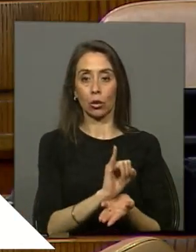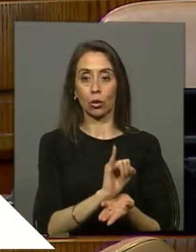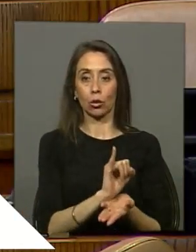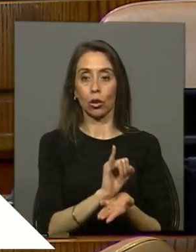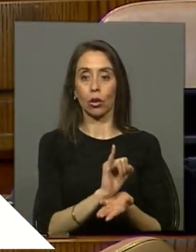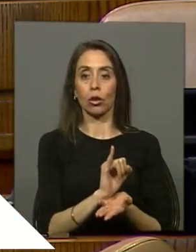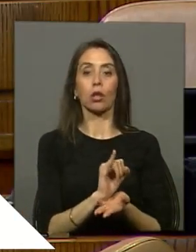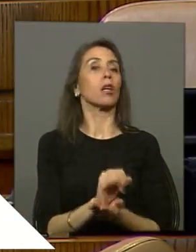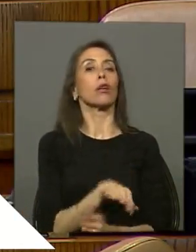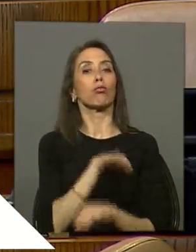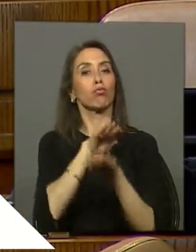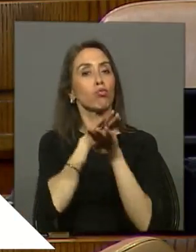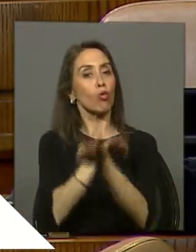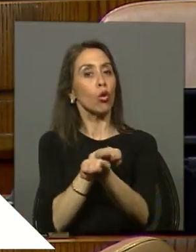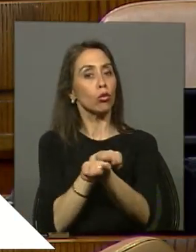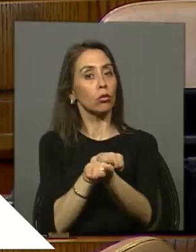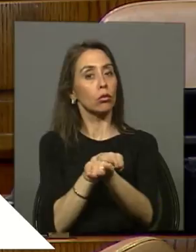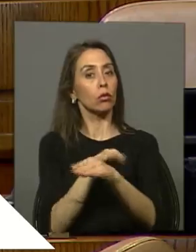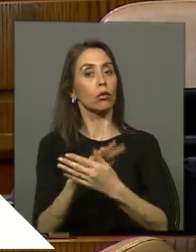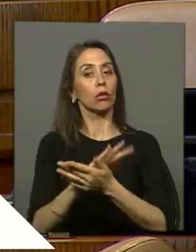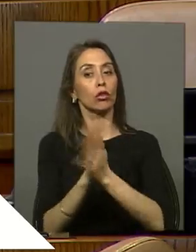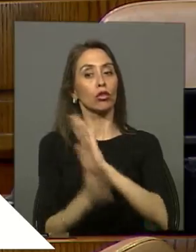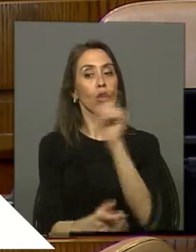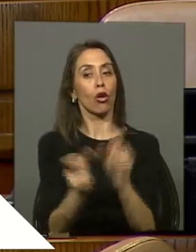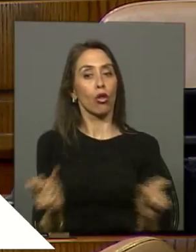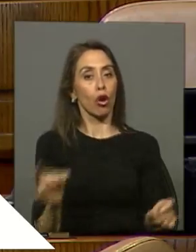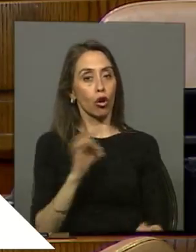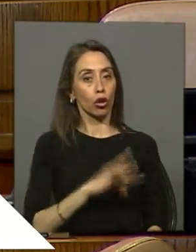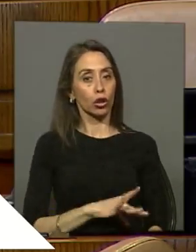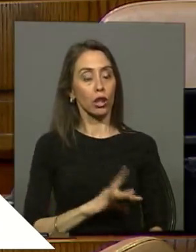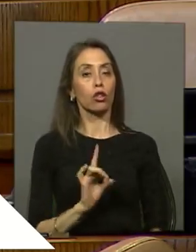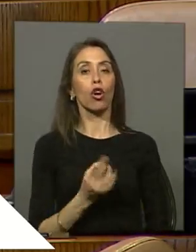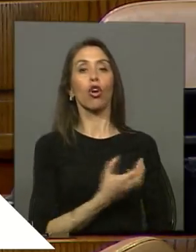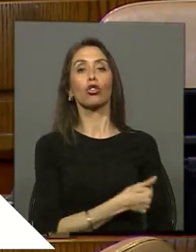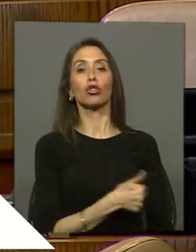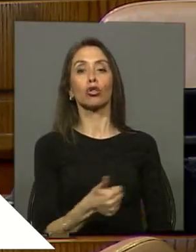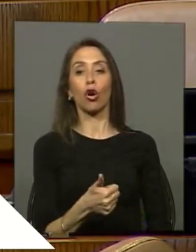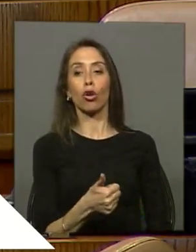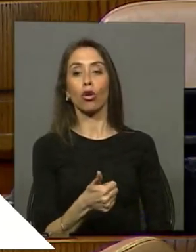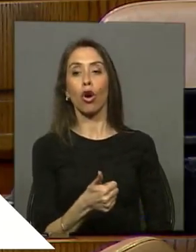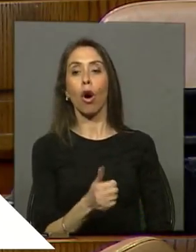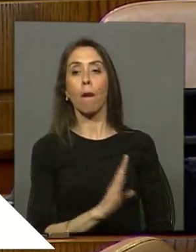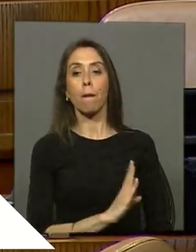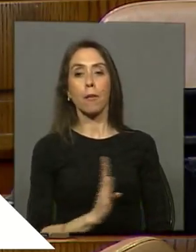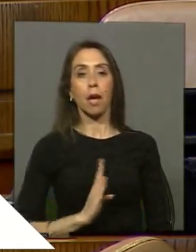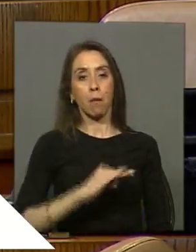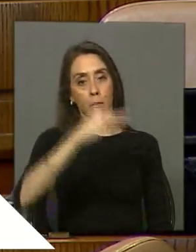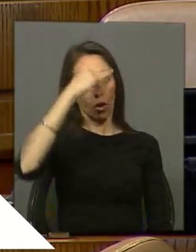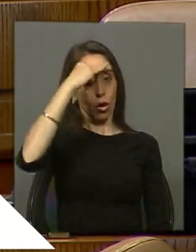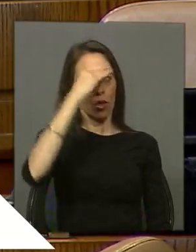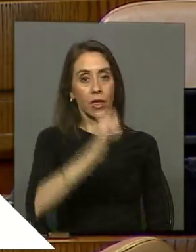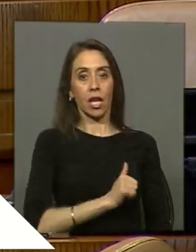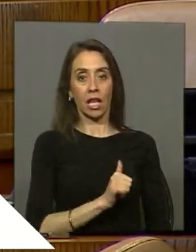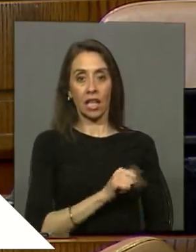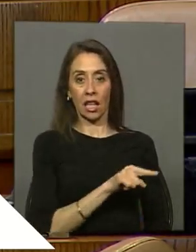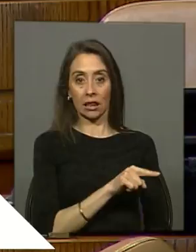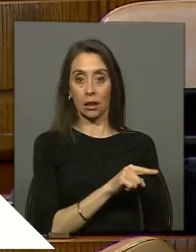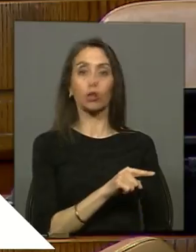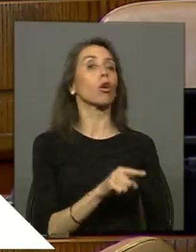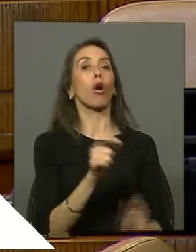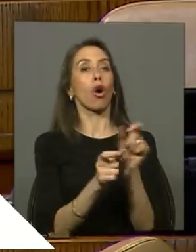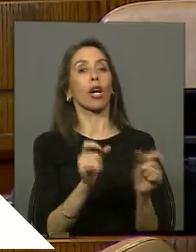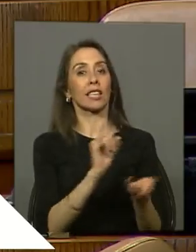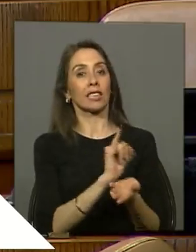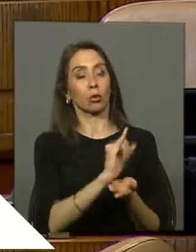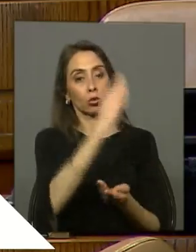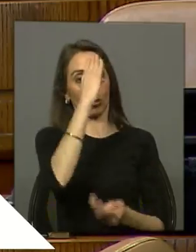tiene que ser leal con todos los chilenos y no solamente con quienes son miembros del ejército y si el ejército como quedó